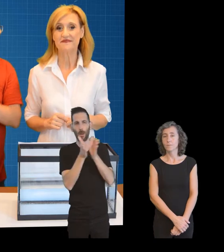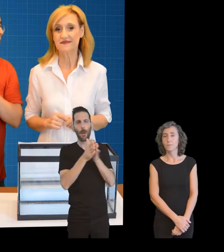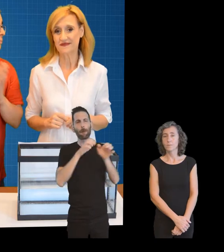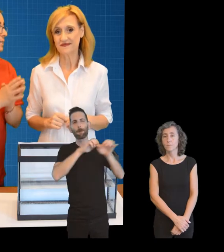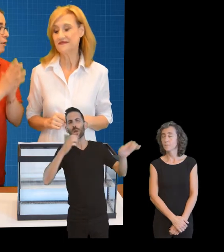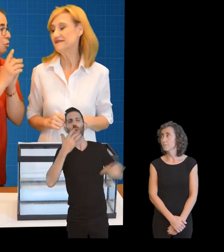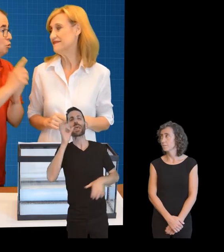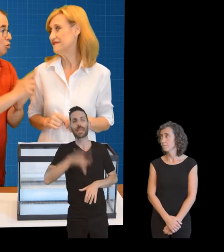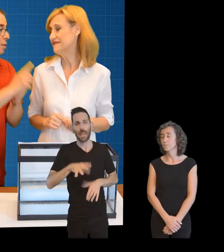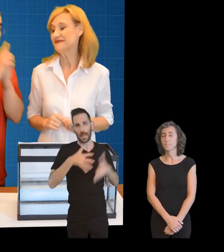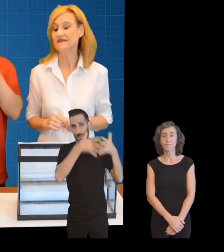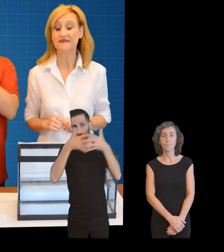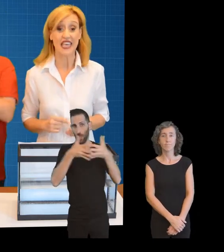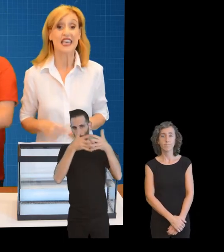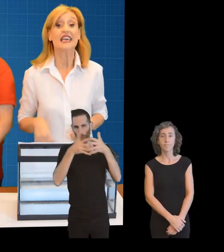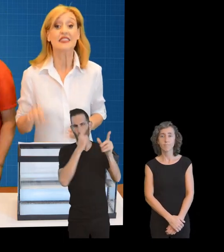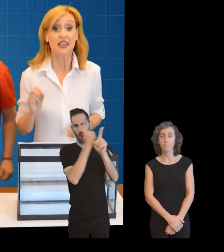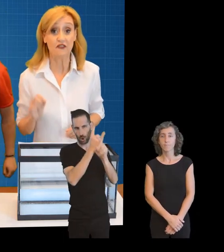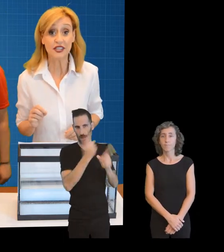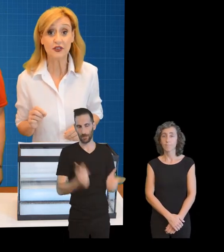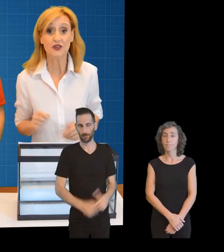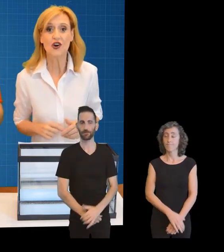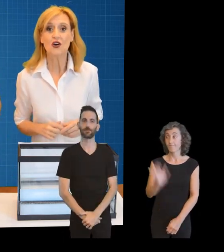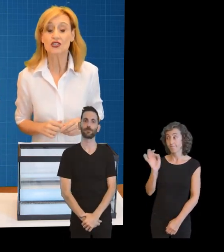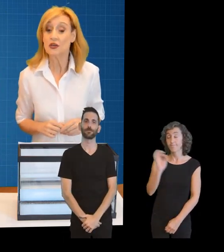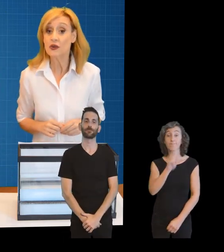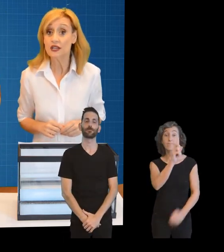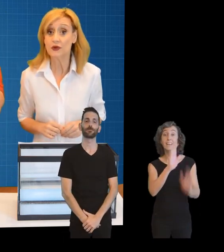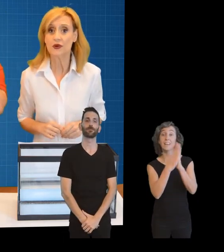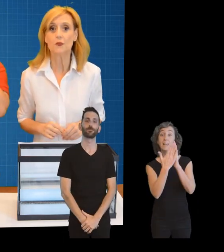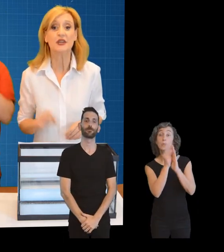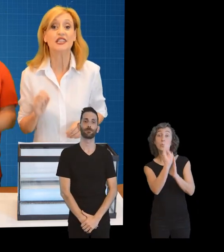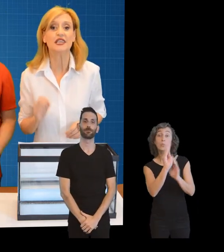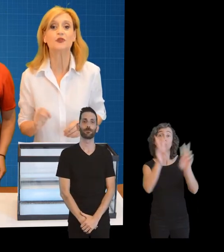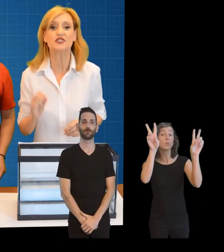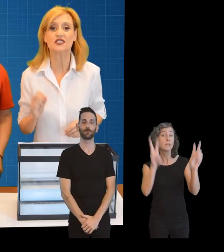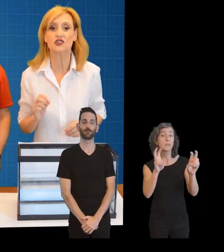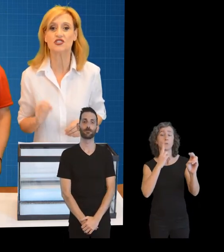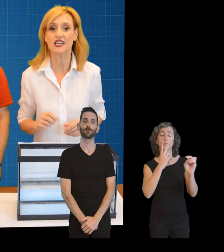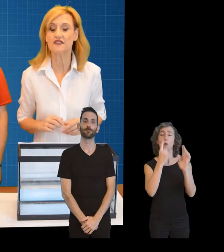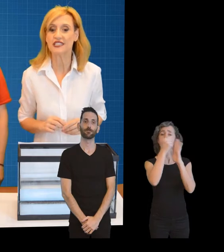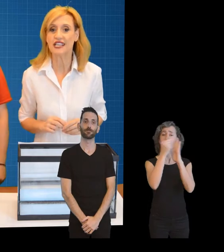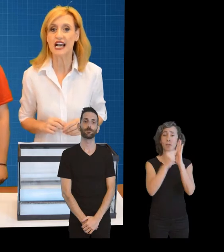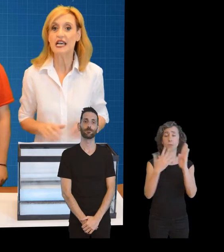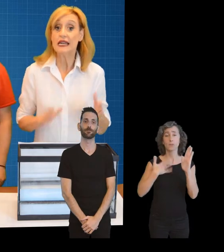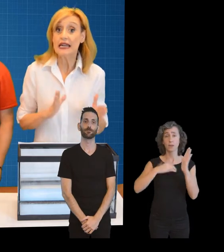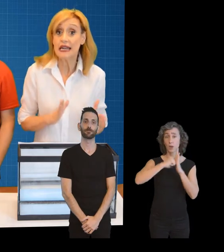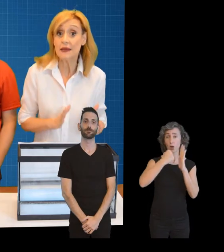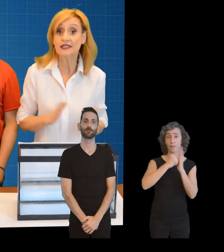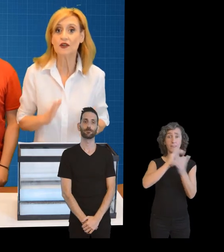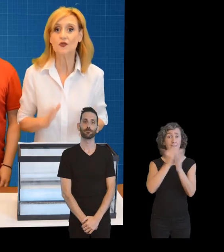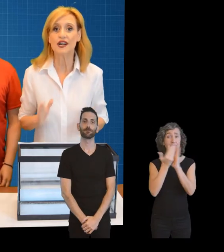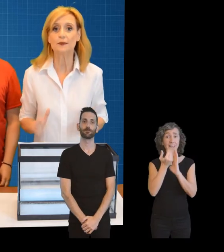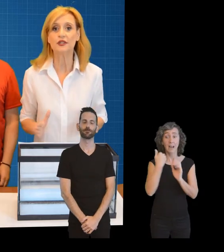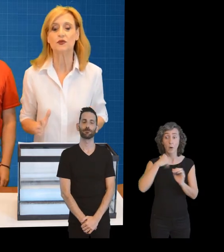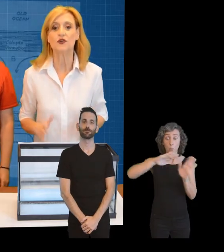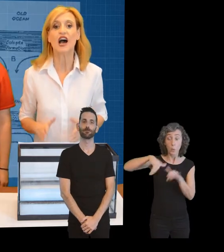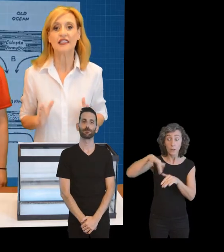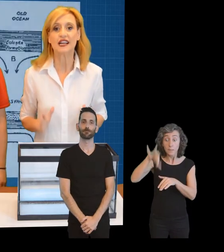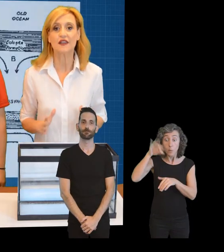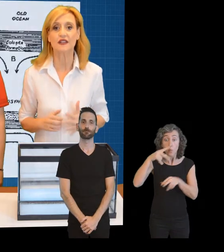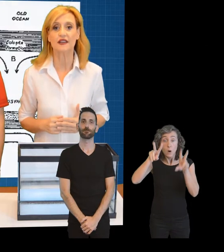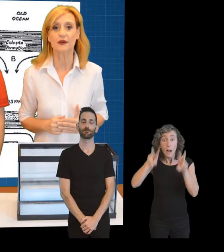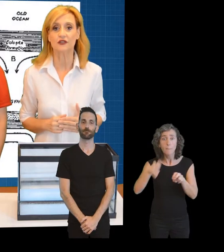colegas, especialmente os norteamericanos. De feito, o seu libro Principios de Xeoloxía Física remata cun